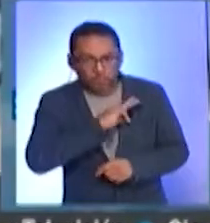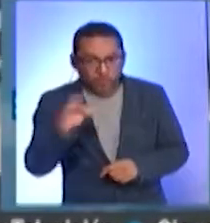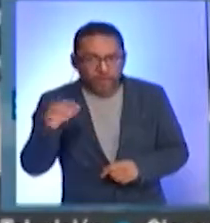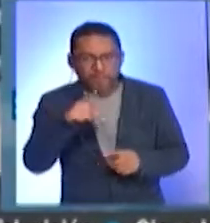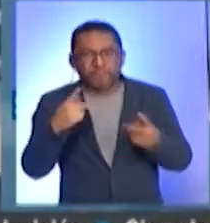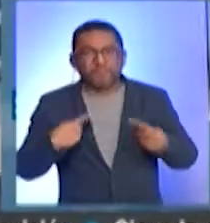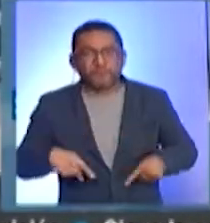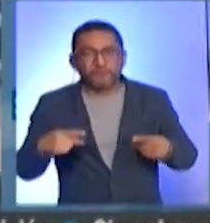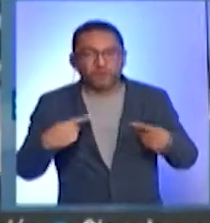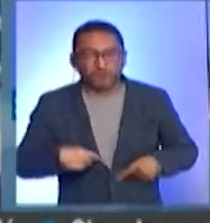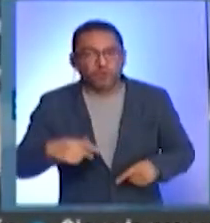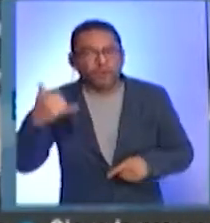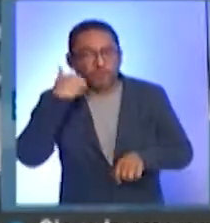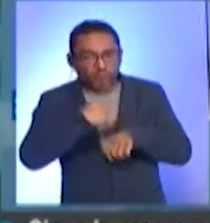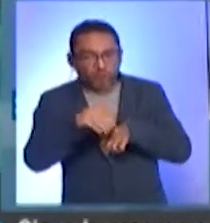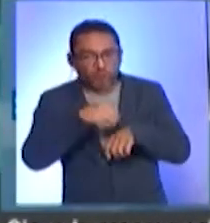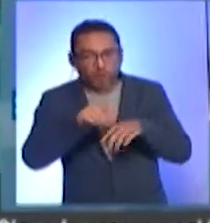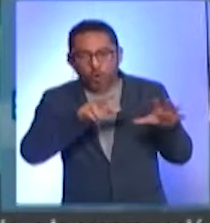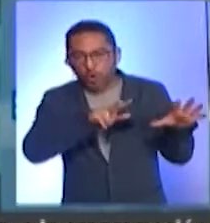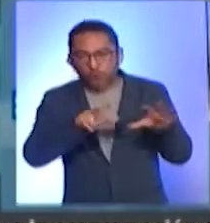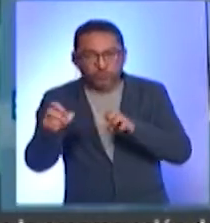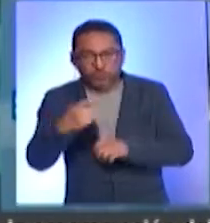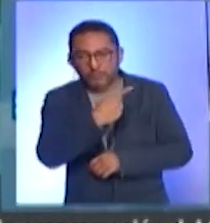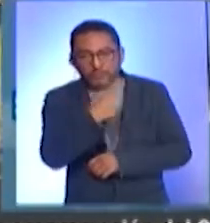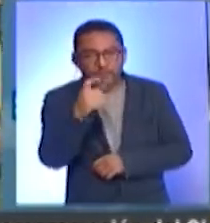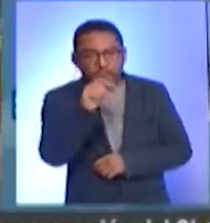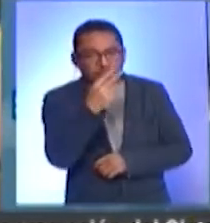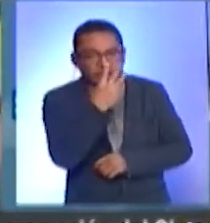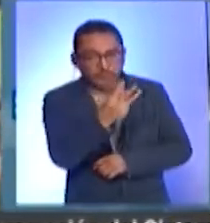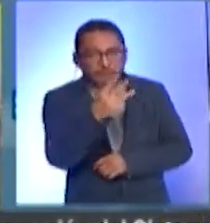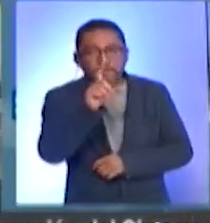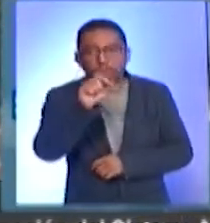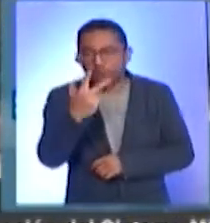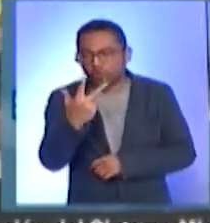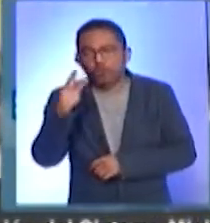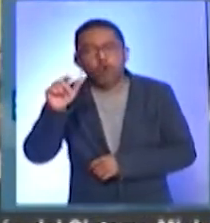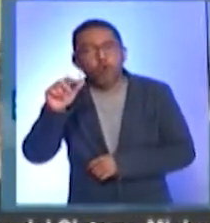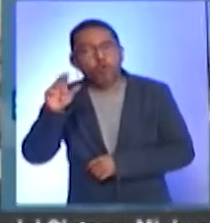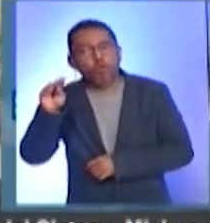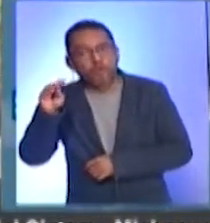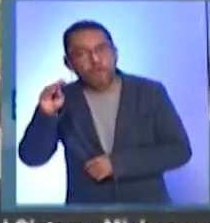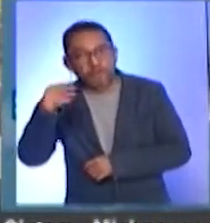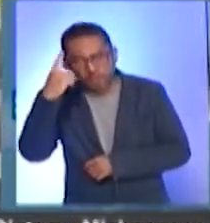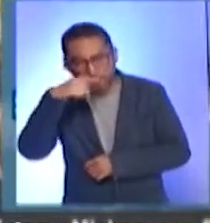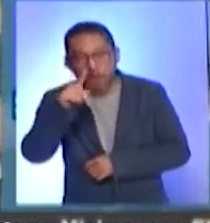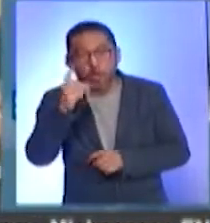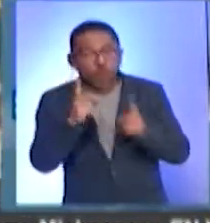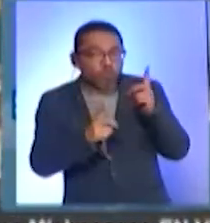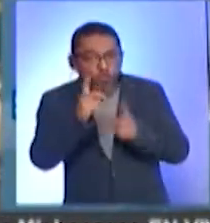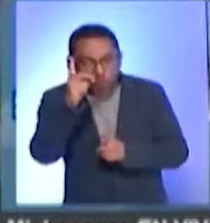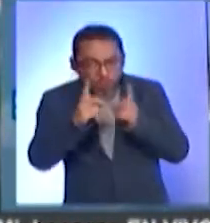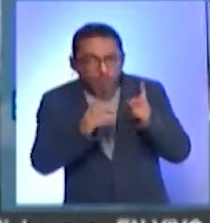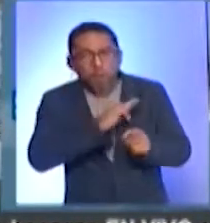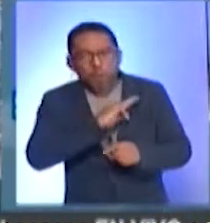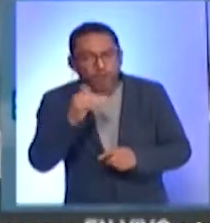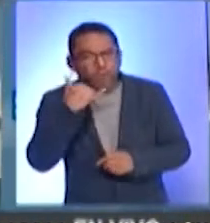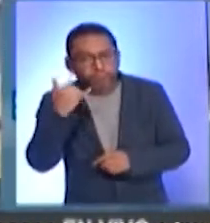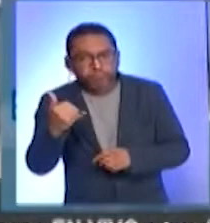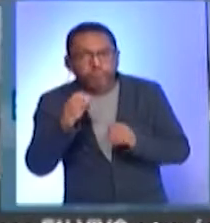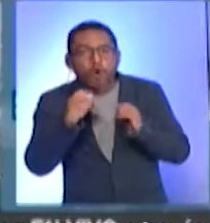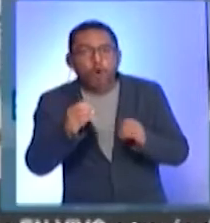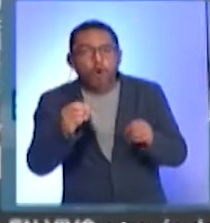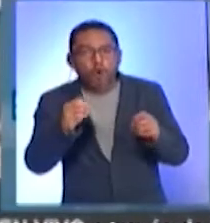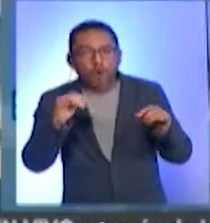la población el número 800 123 28 90 con 11 líneas para resolver todas sus dudas así como el